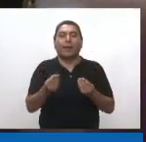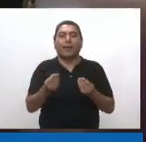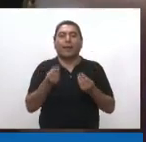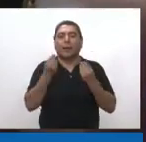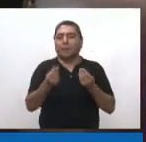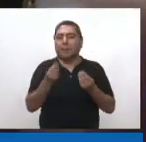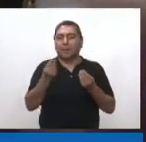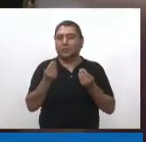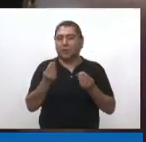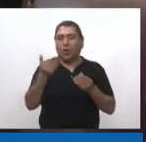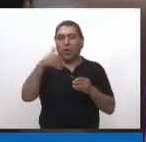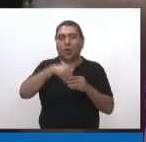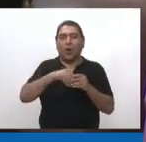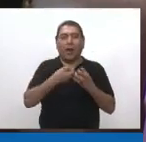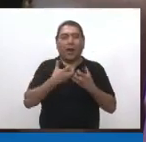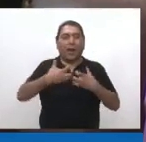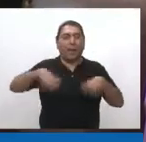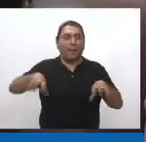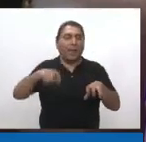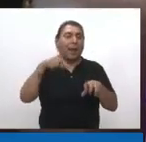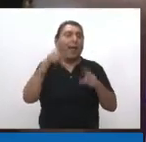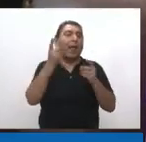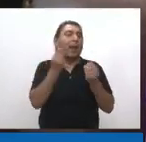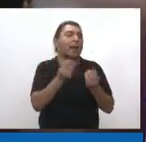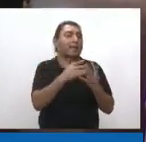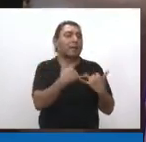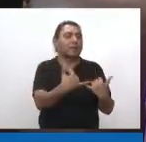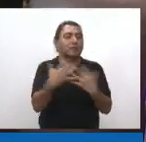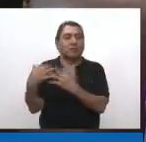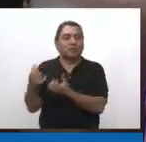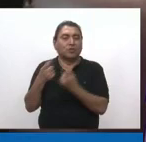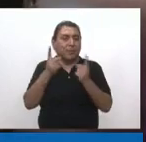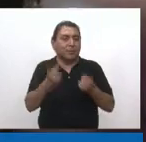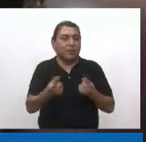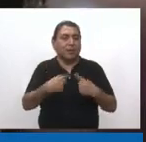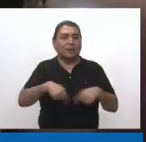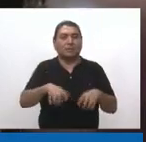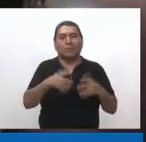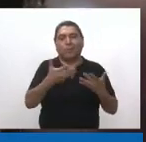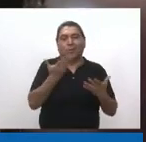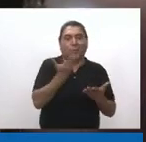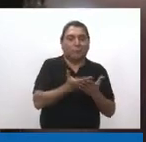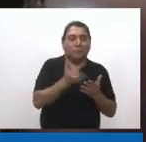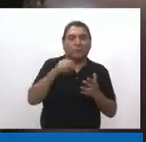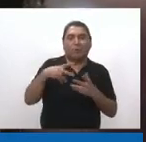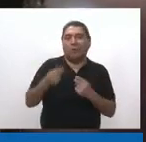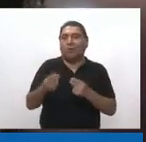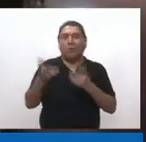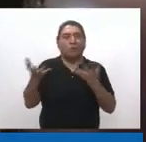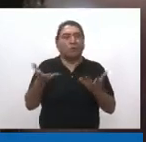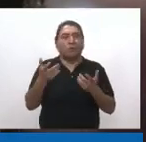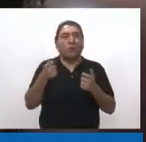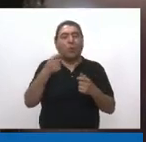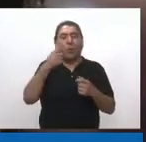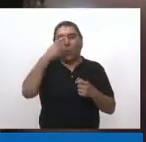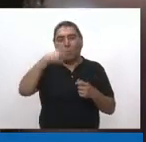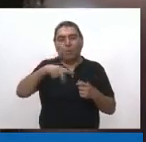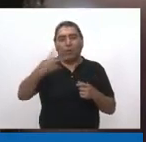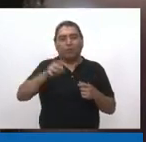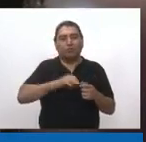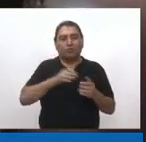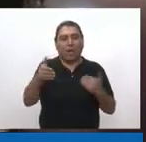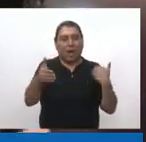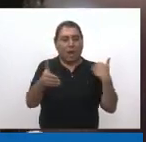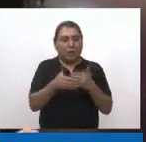en la bicameral, porque ahora todos hablan que la bicameral se constituía, no se constituía, bueno, les quiero decir que los últimos 2 años no solo